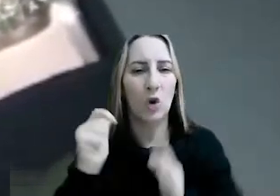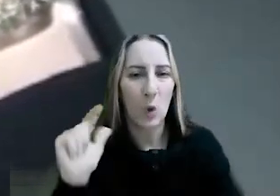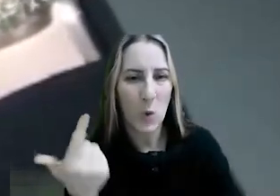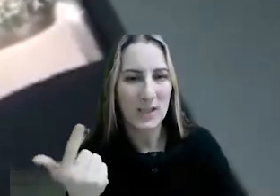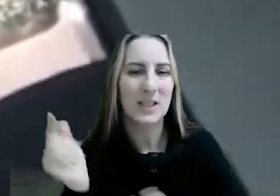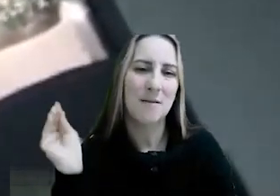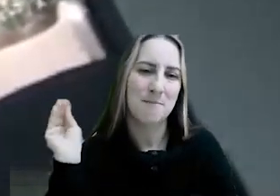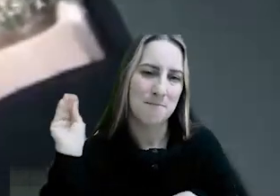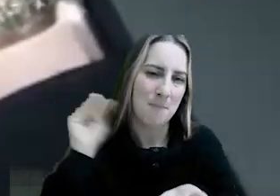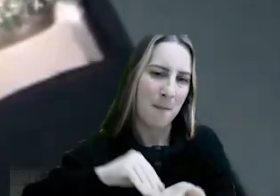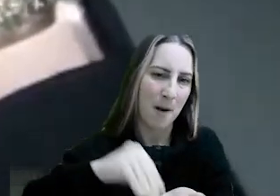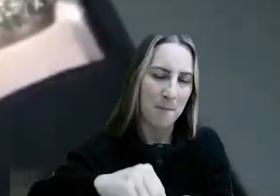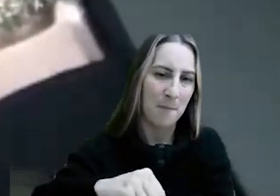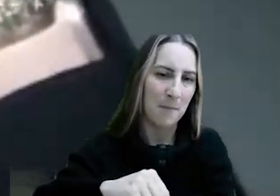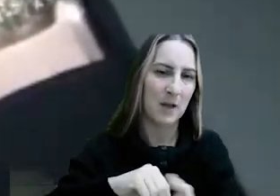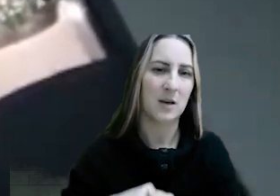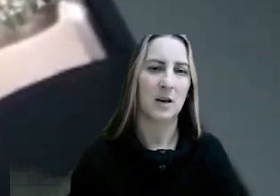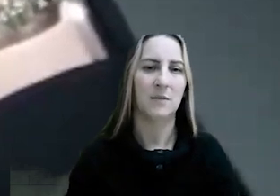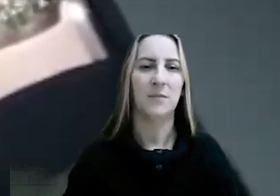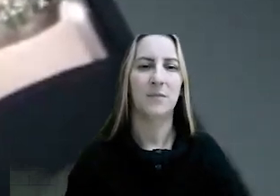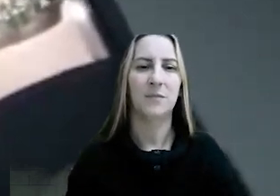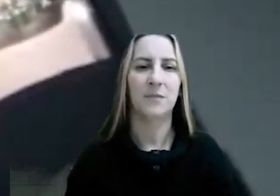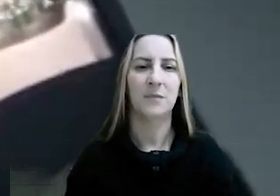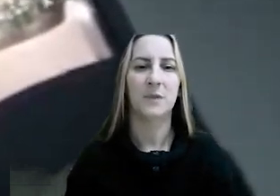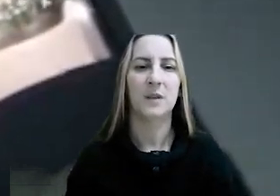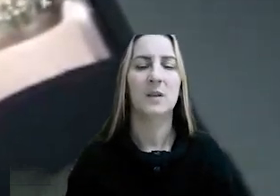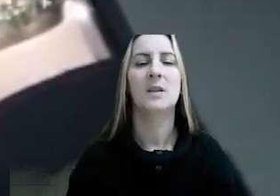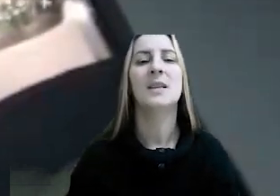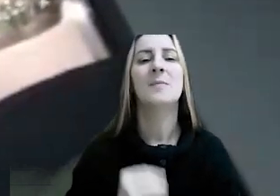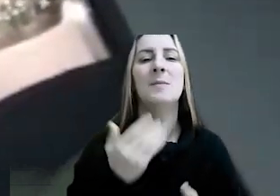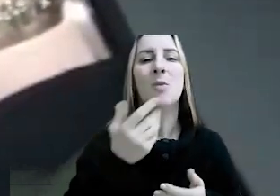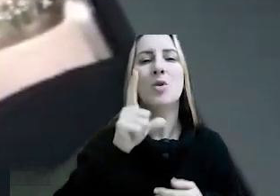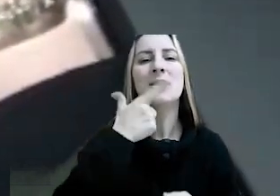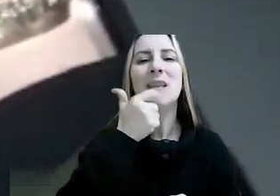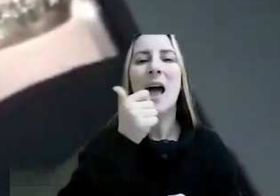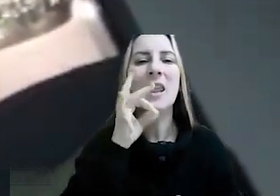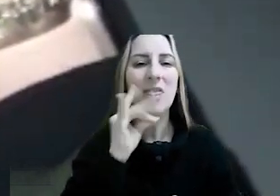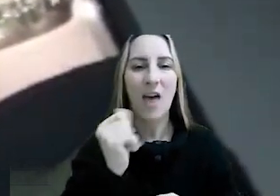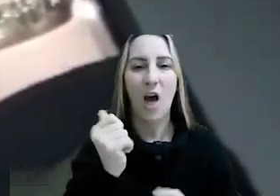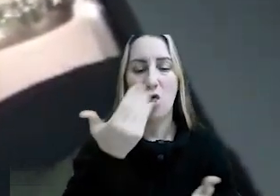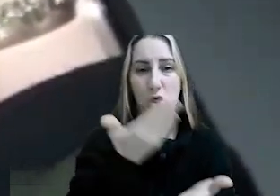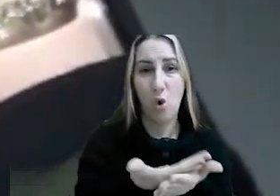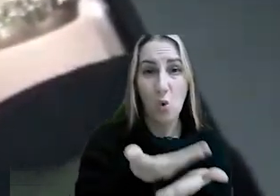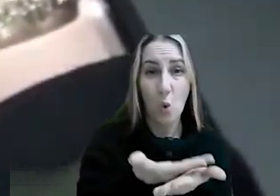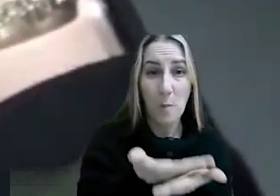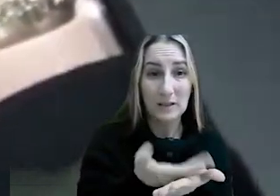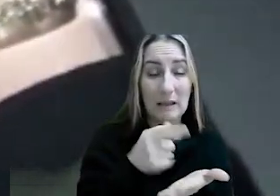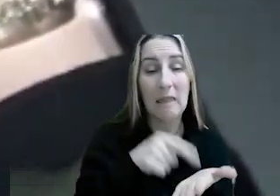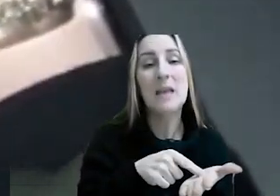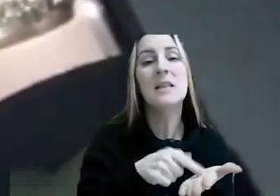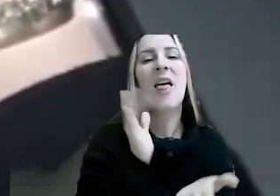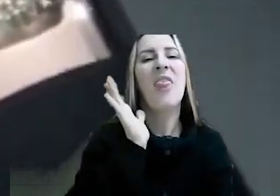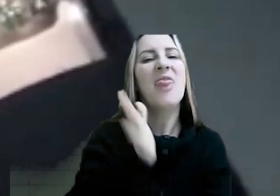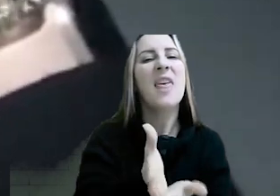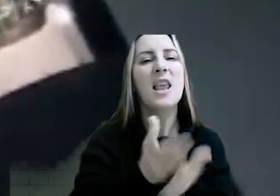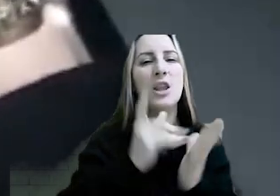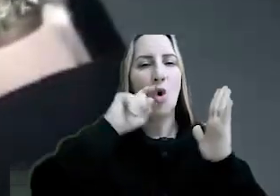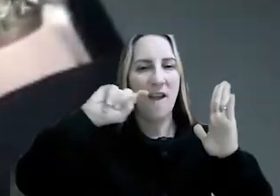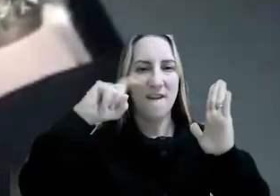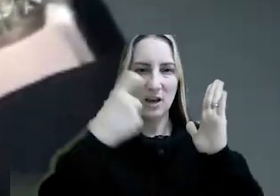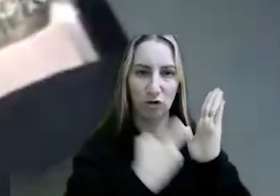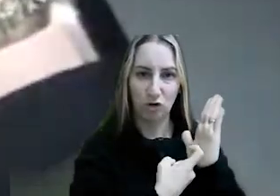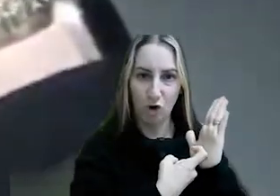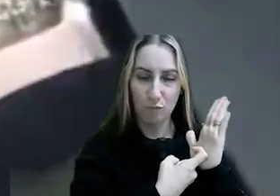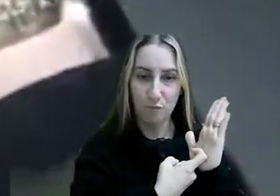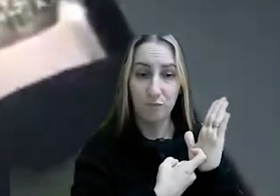demás. Por lo cual, frente a salidas documentadas, yo entiendo que estamos frente al delito de evasión. Ahora,